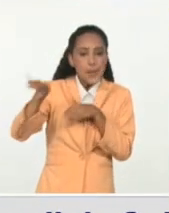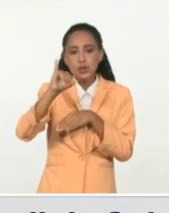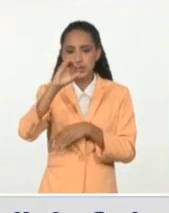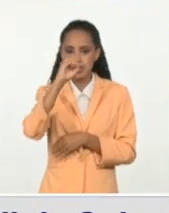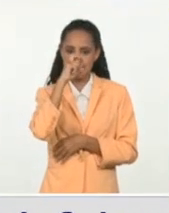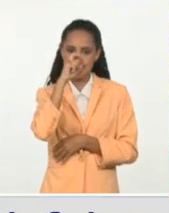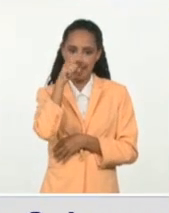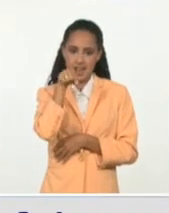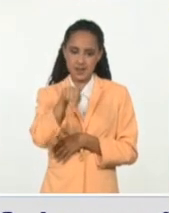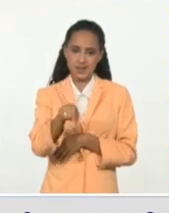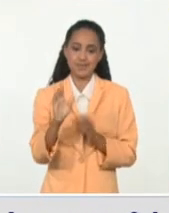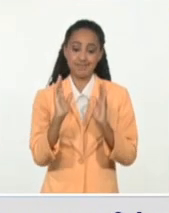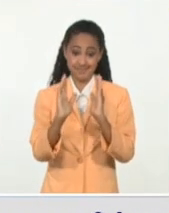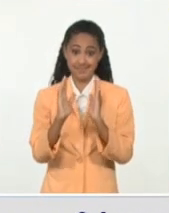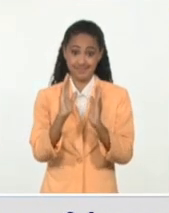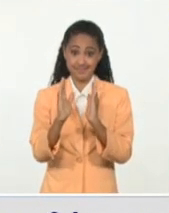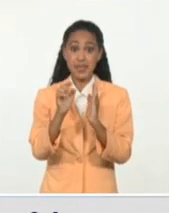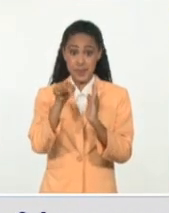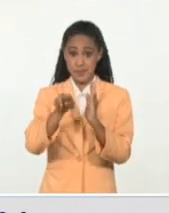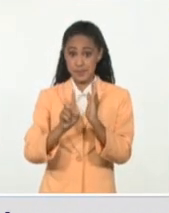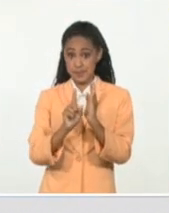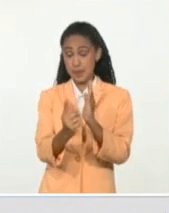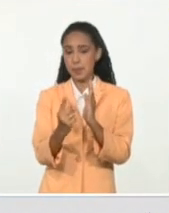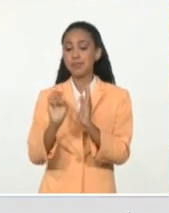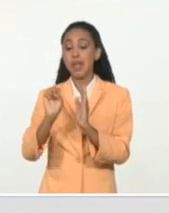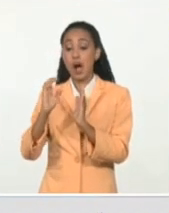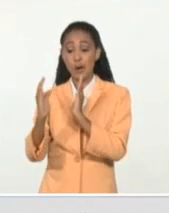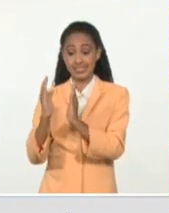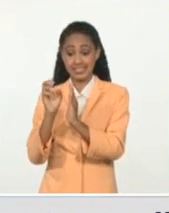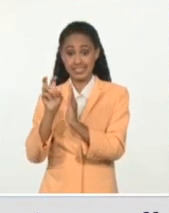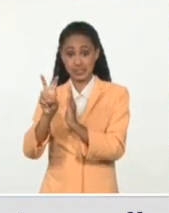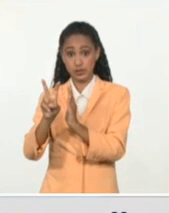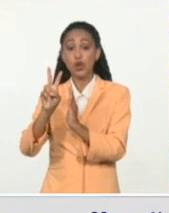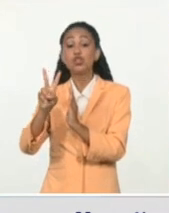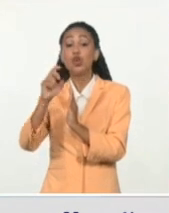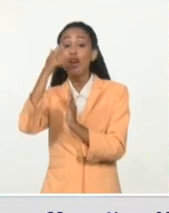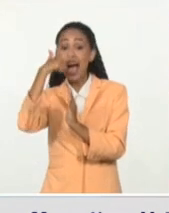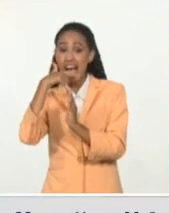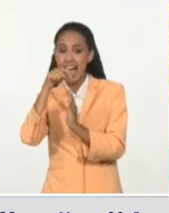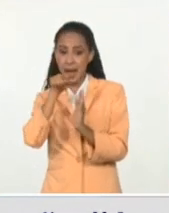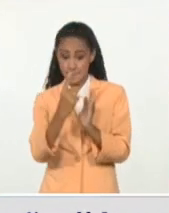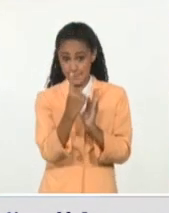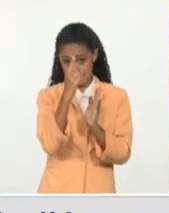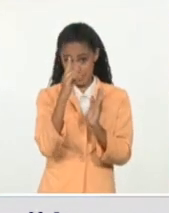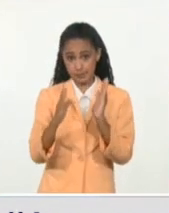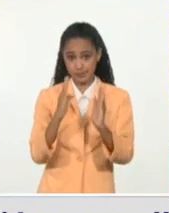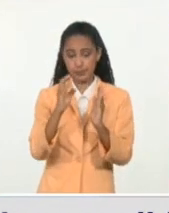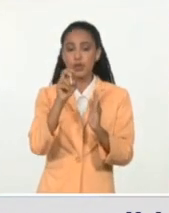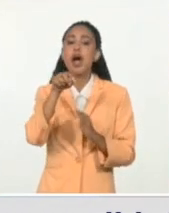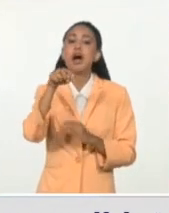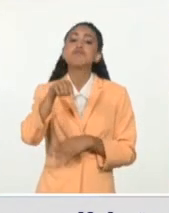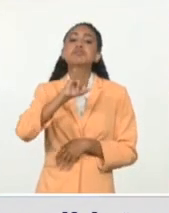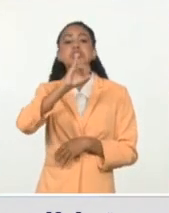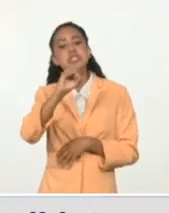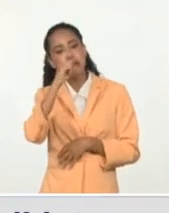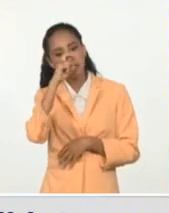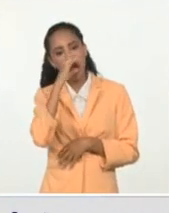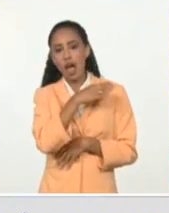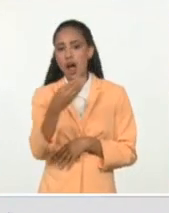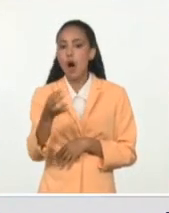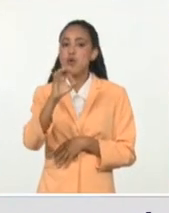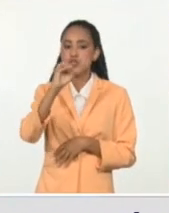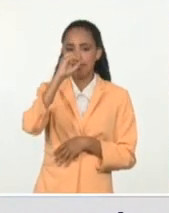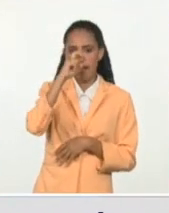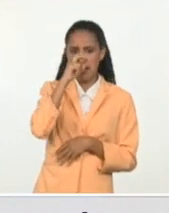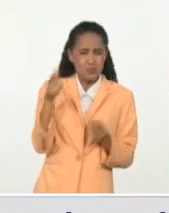ensayo clínico fase 2, primero en una etapa 2A, se evaluaron personas entre 60 y 80 años de edad en un grupo muy